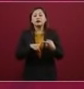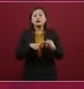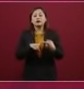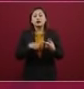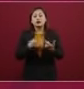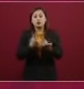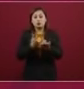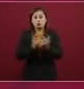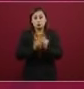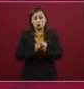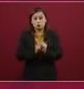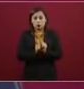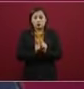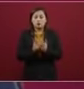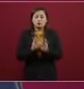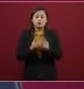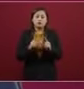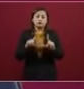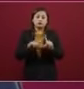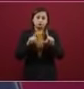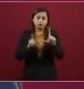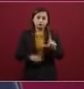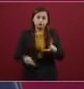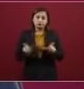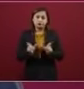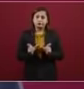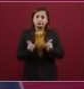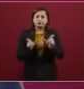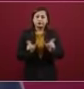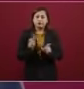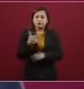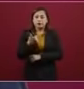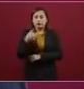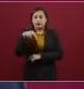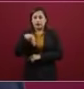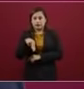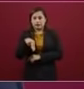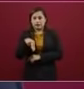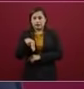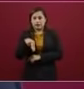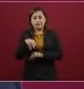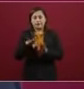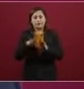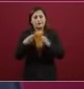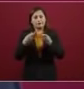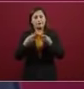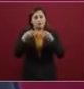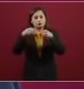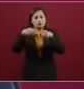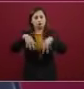Nacional, que esta Guardia Nacional es una estructura policial que obviamente va a tener